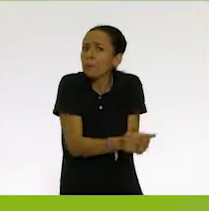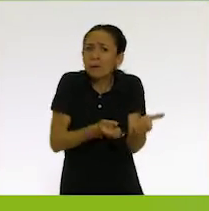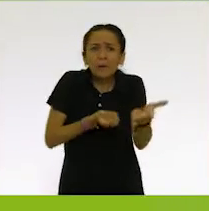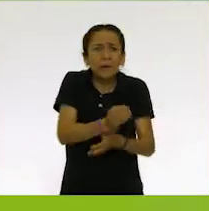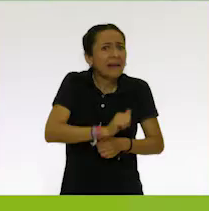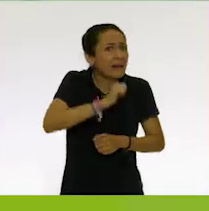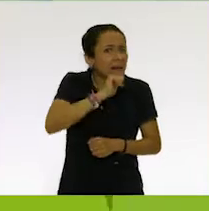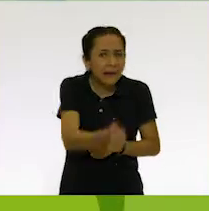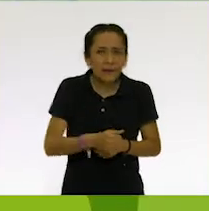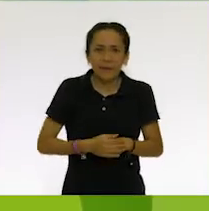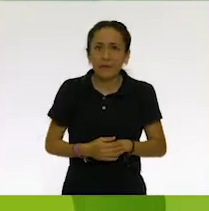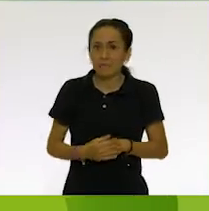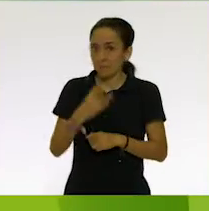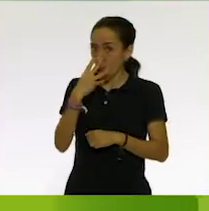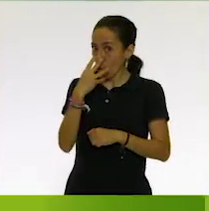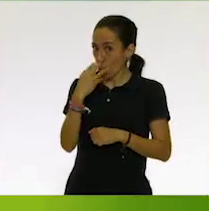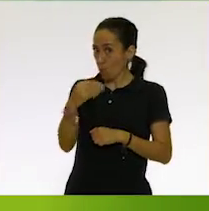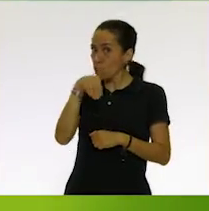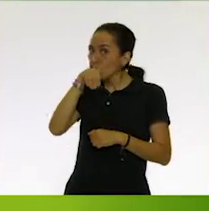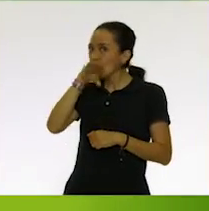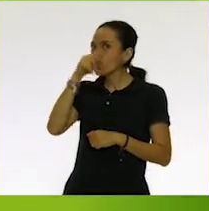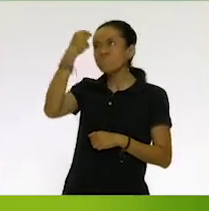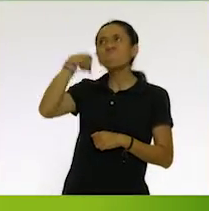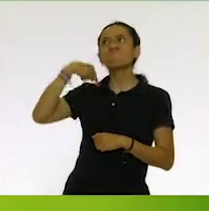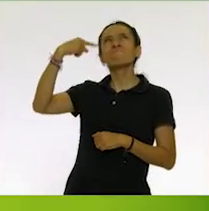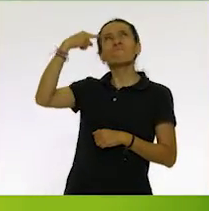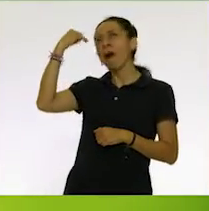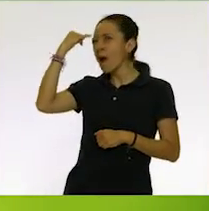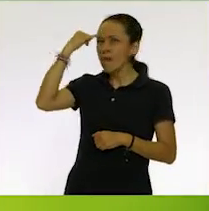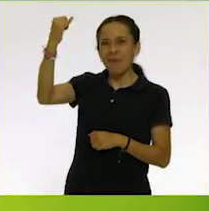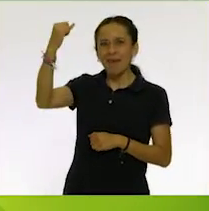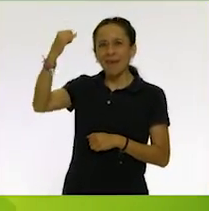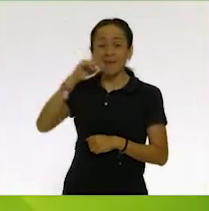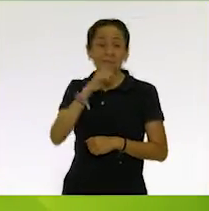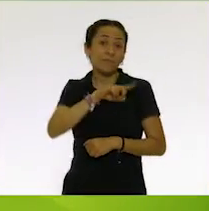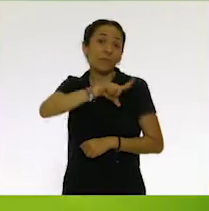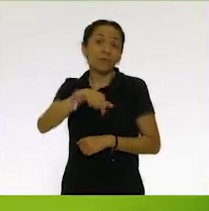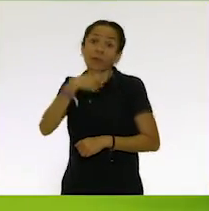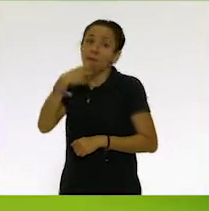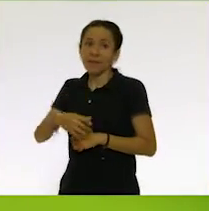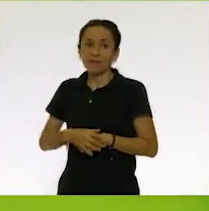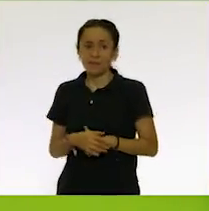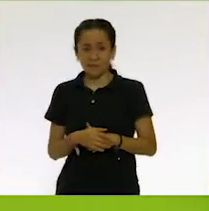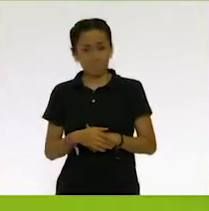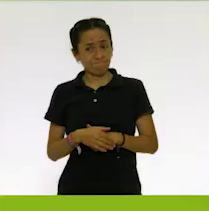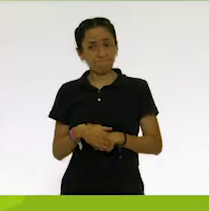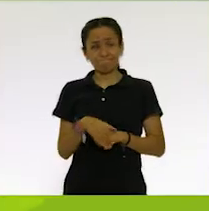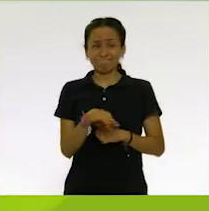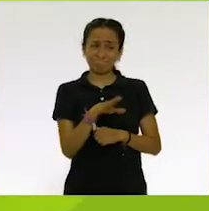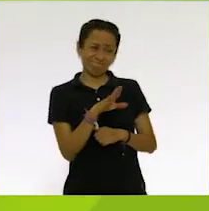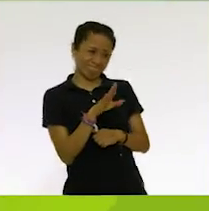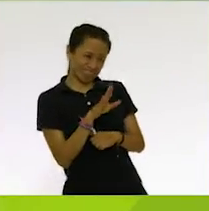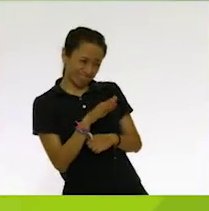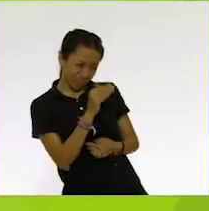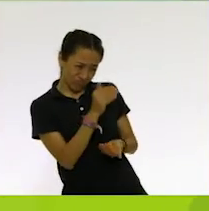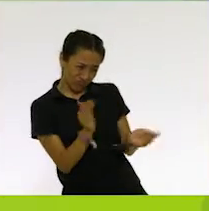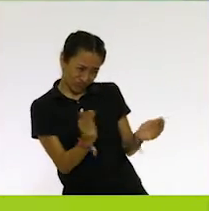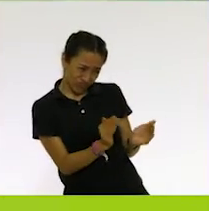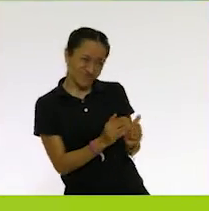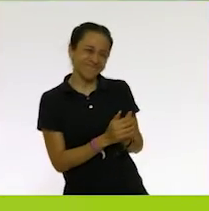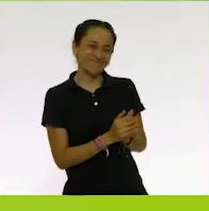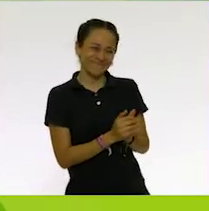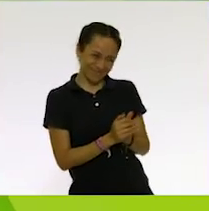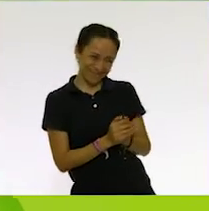una idea y dijo, pequeña criatura, te traje una